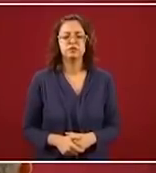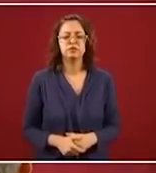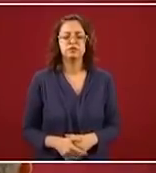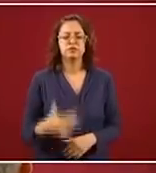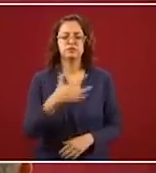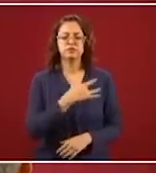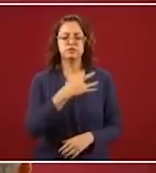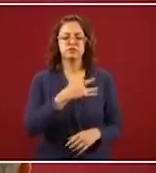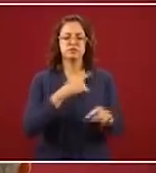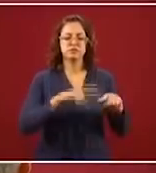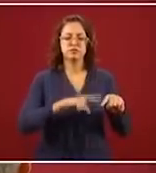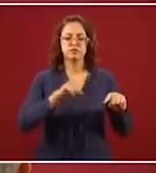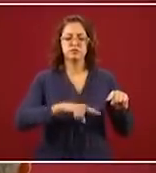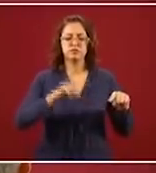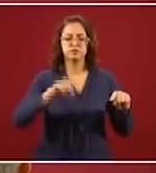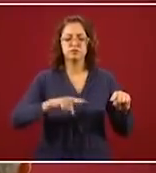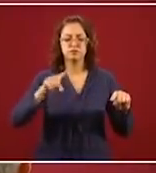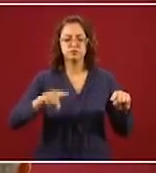Angiógrafos,